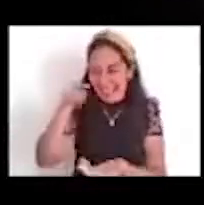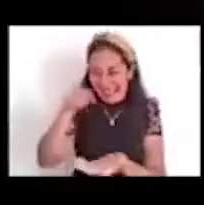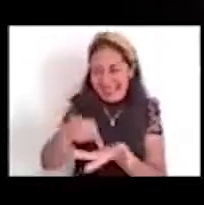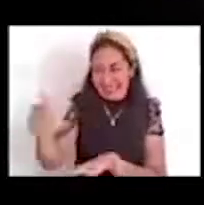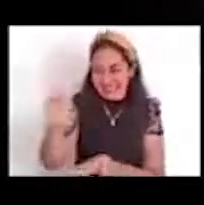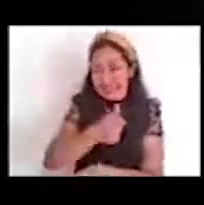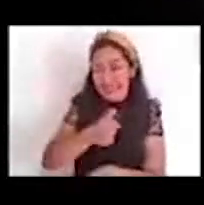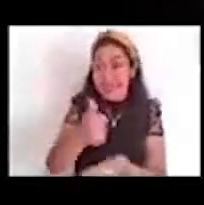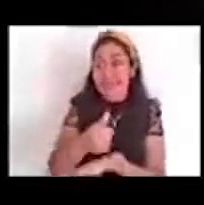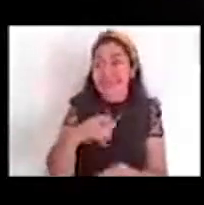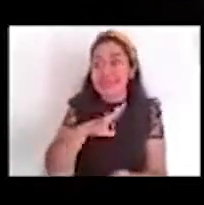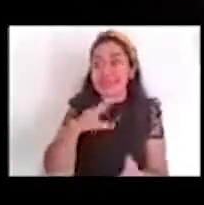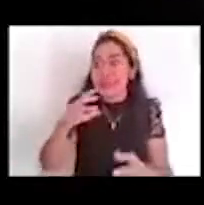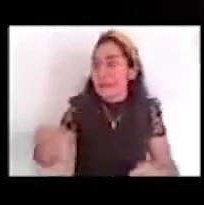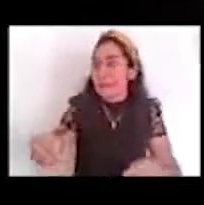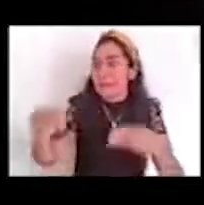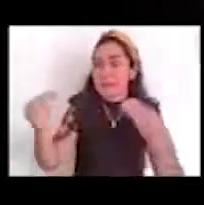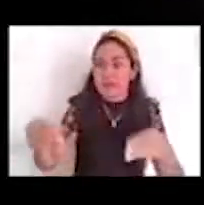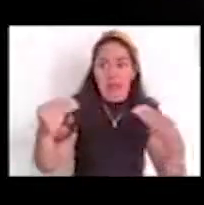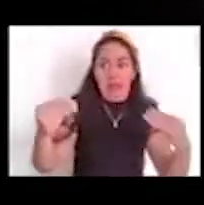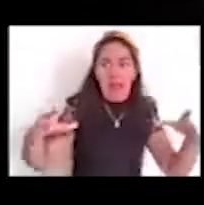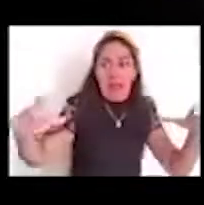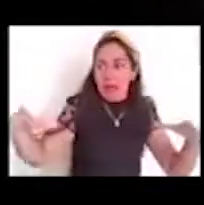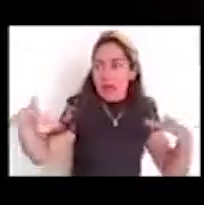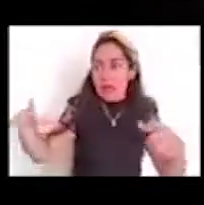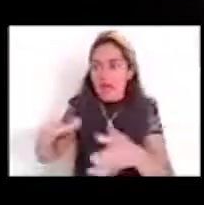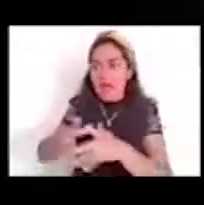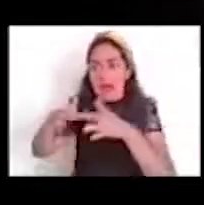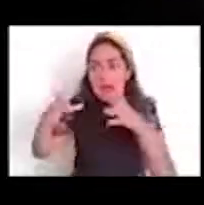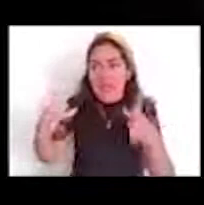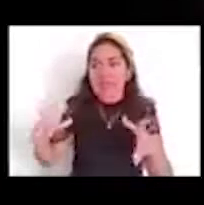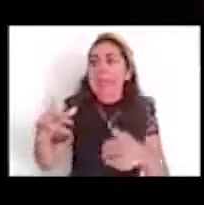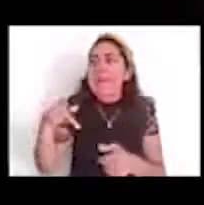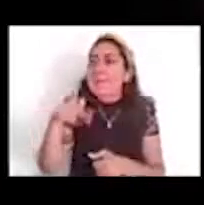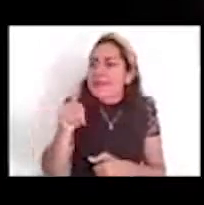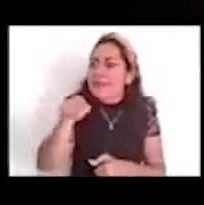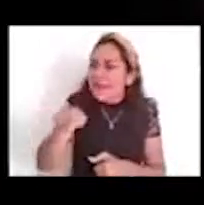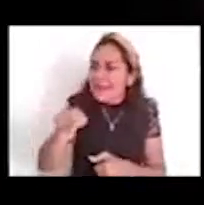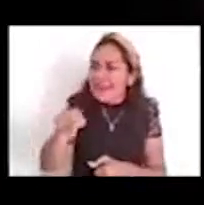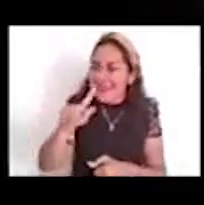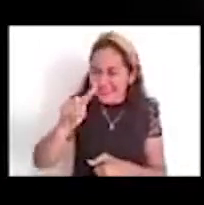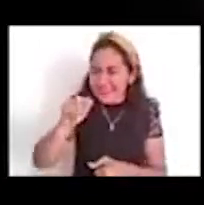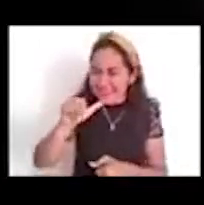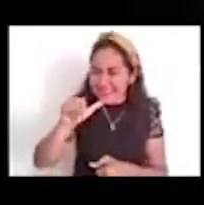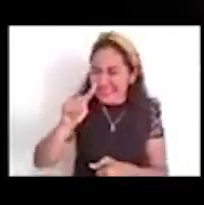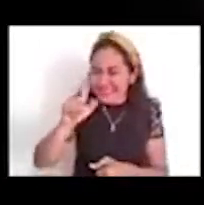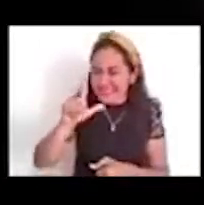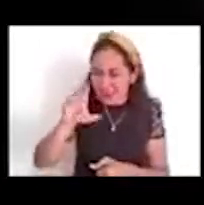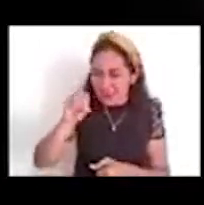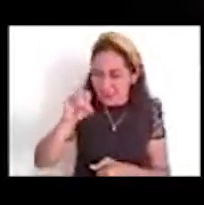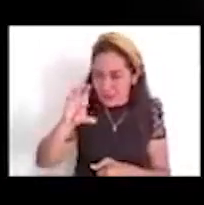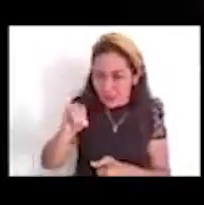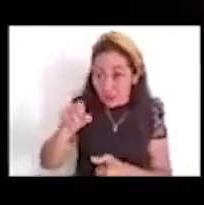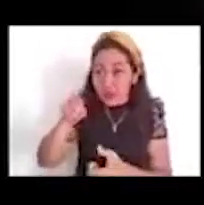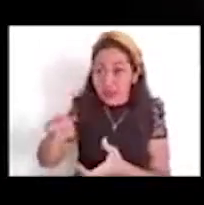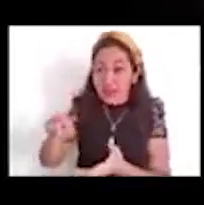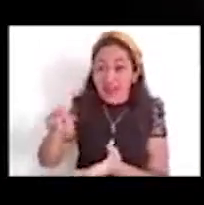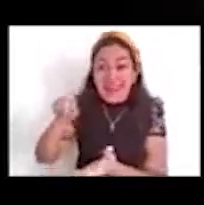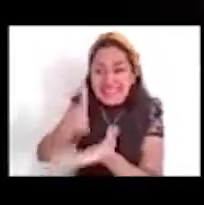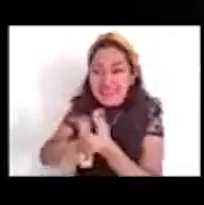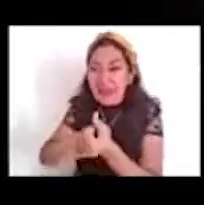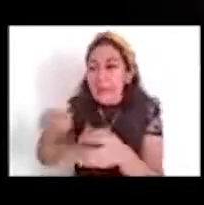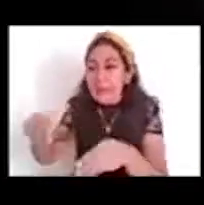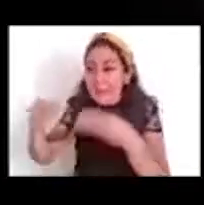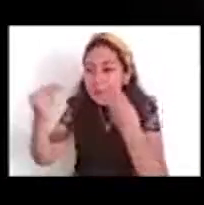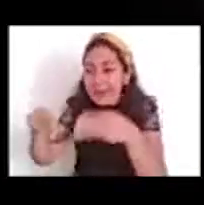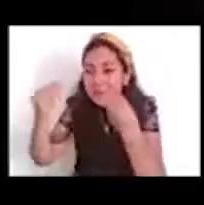pero el de Tlatelolco parece haber concentrado la herencia de Azcapotzalco y haber tenido una